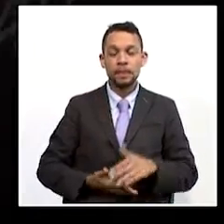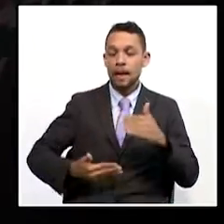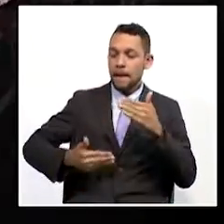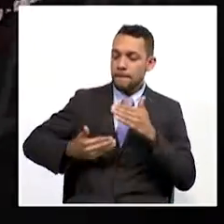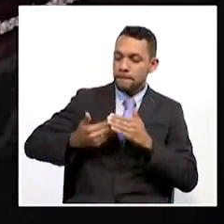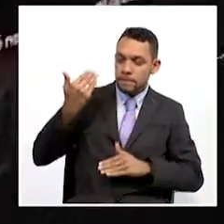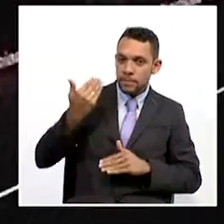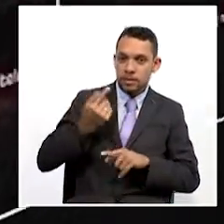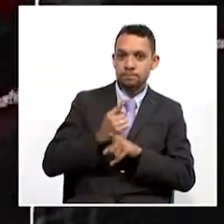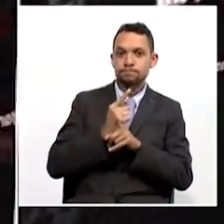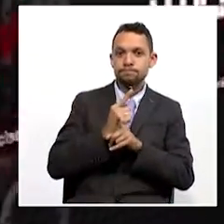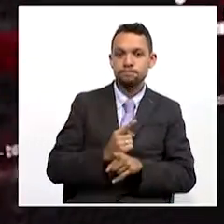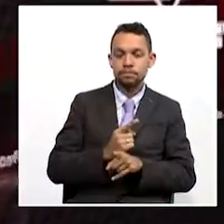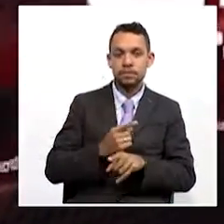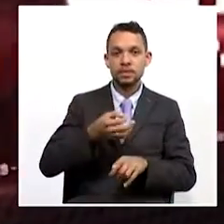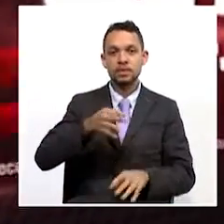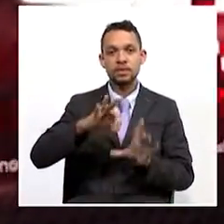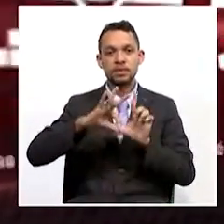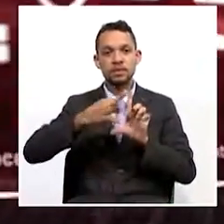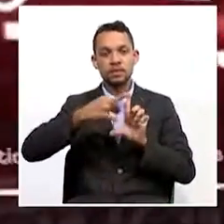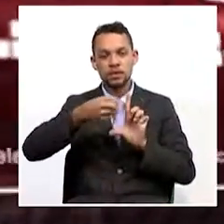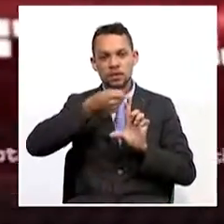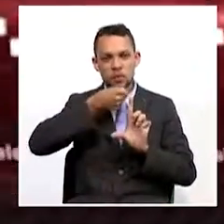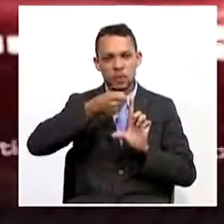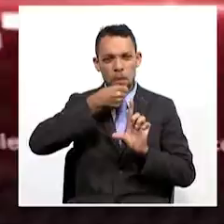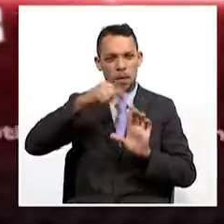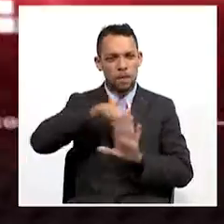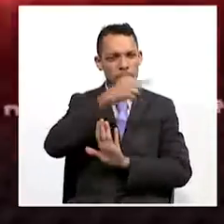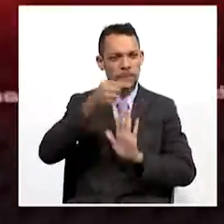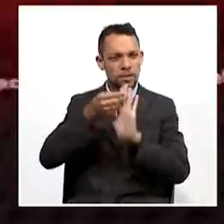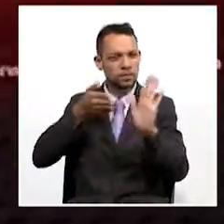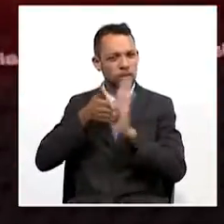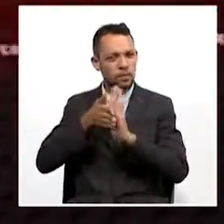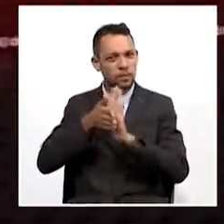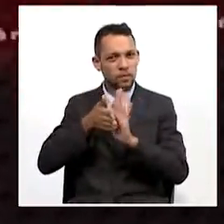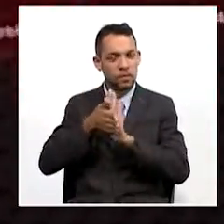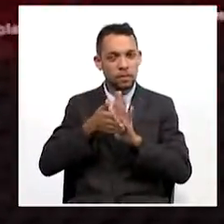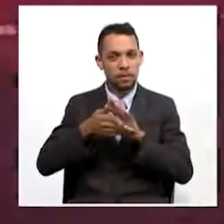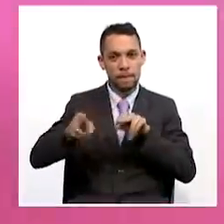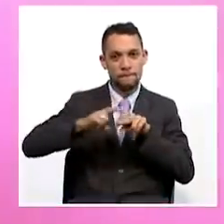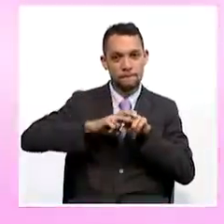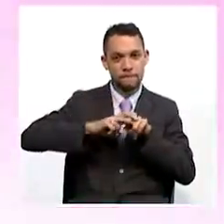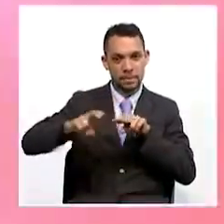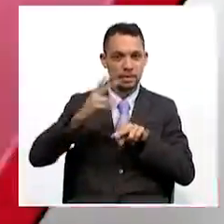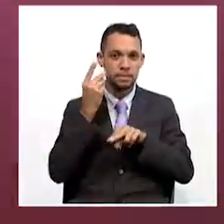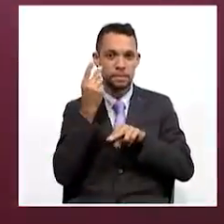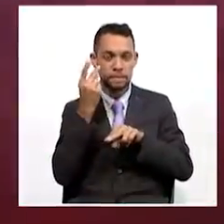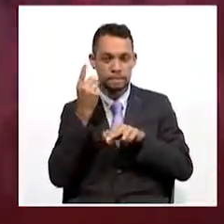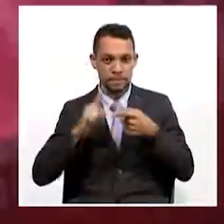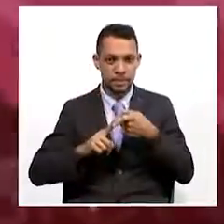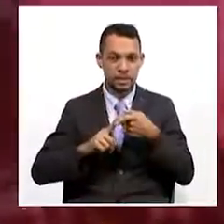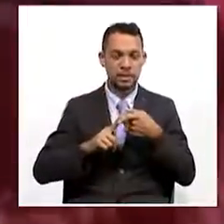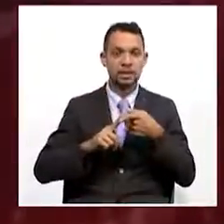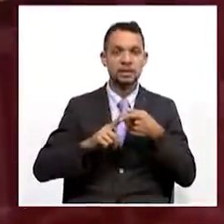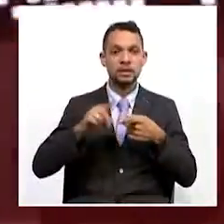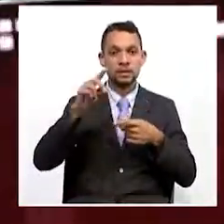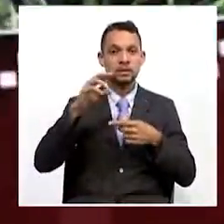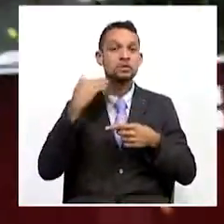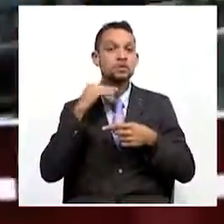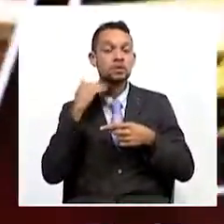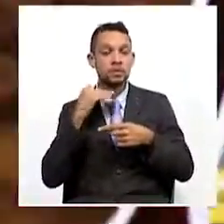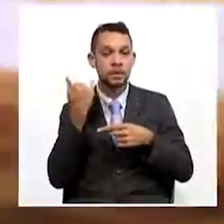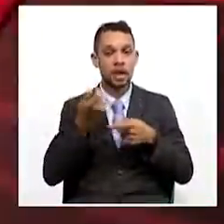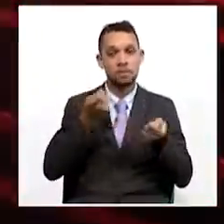Comienza esta hora Telecafé Noticias. Mejor y más completa información del Triángulo del Café. Dirige Marisela